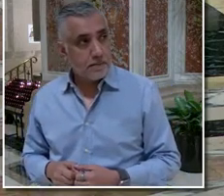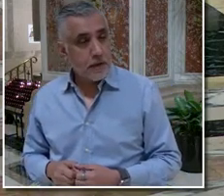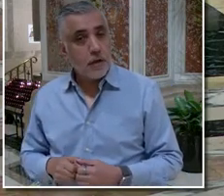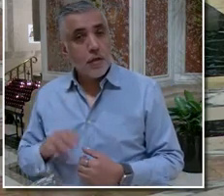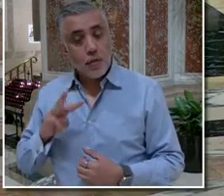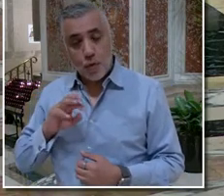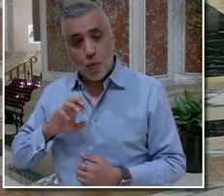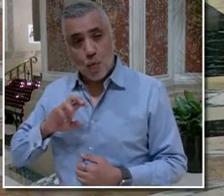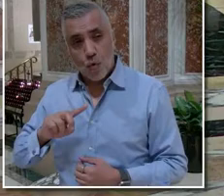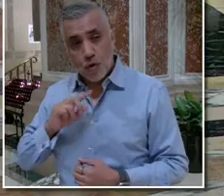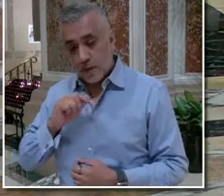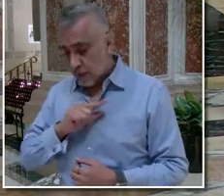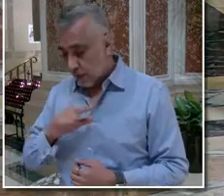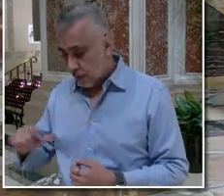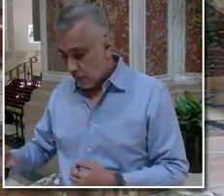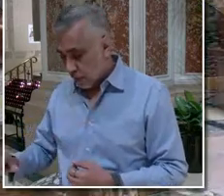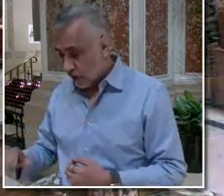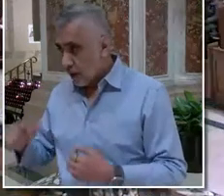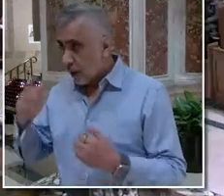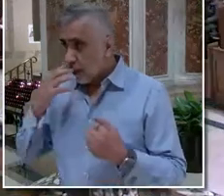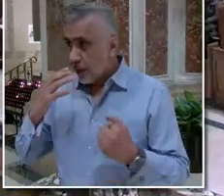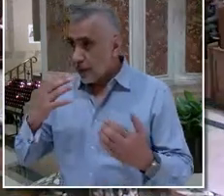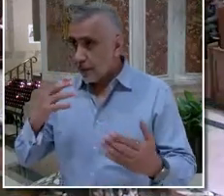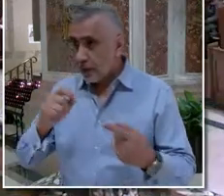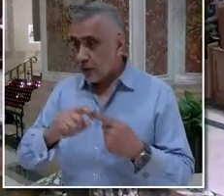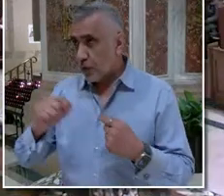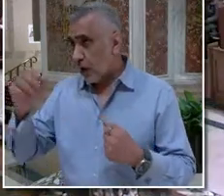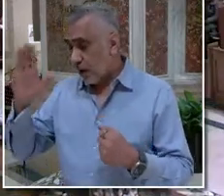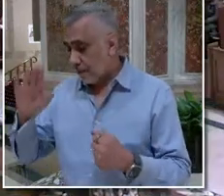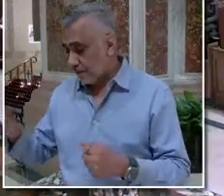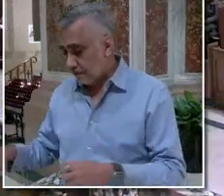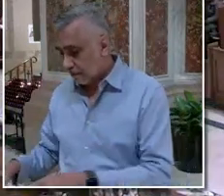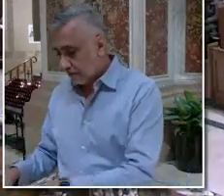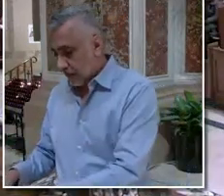The word of the Lord. Thanks be to God.